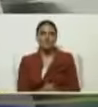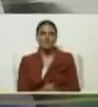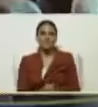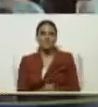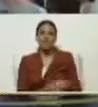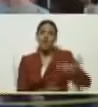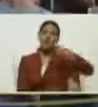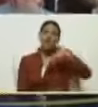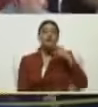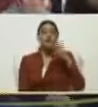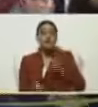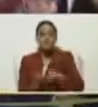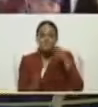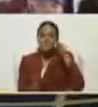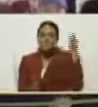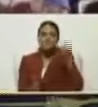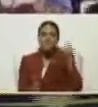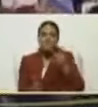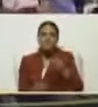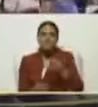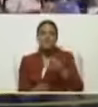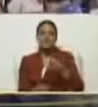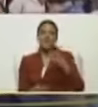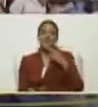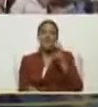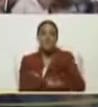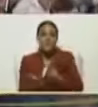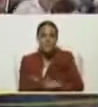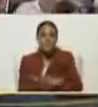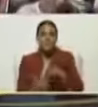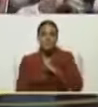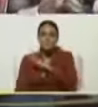Somos una realidad política, poderosísima,